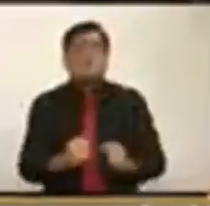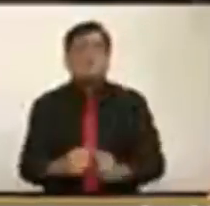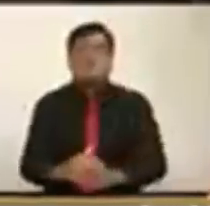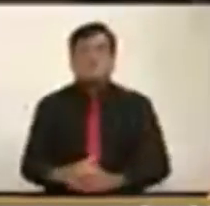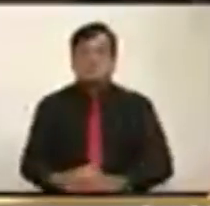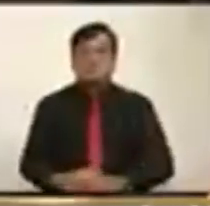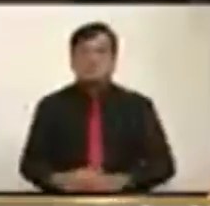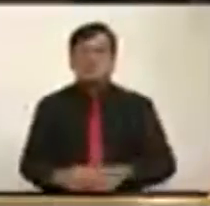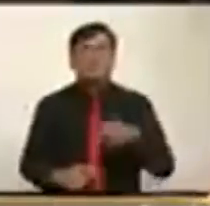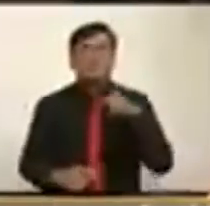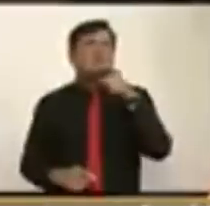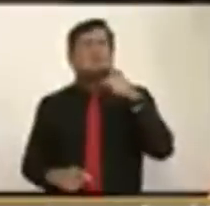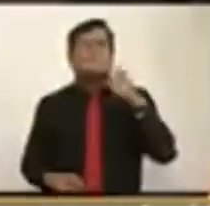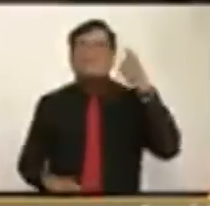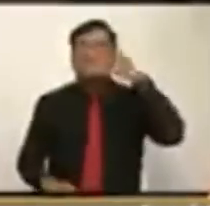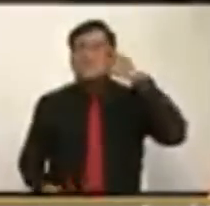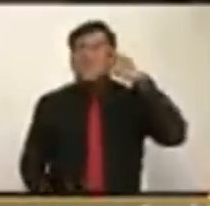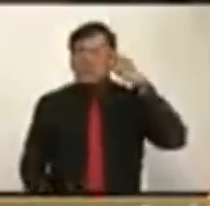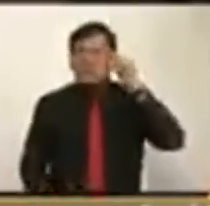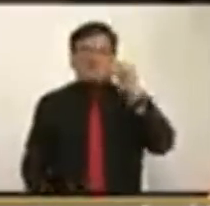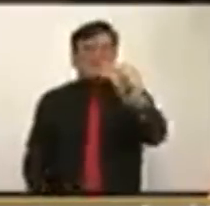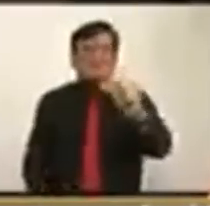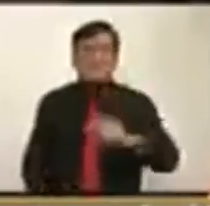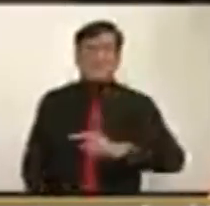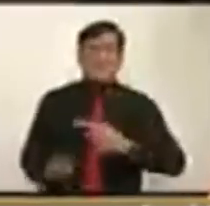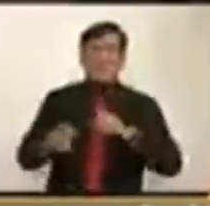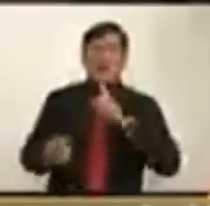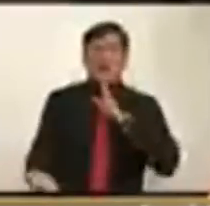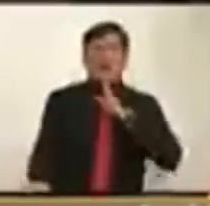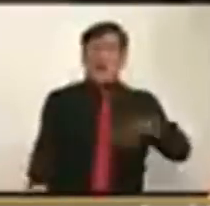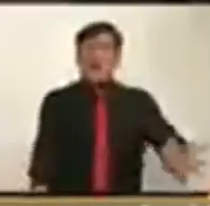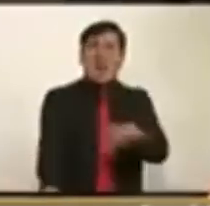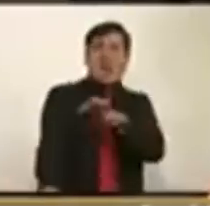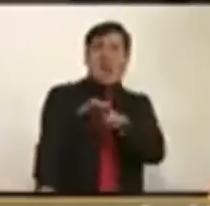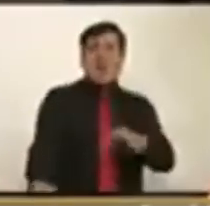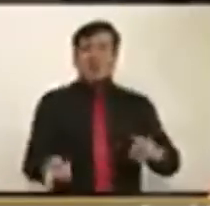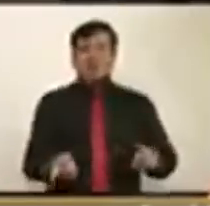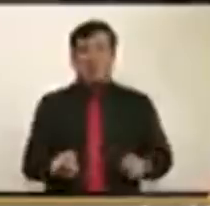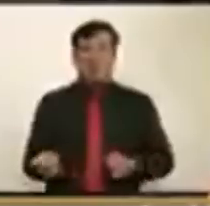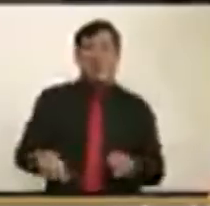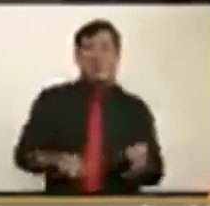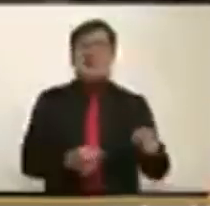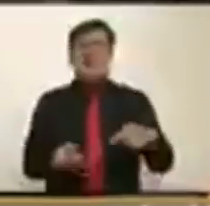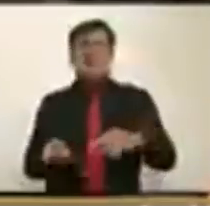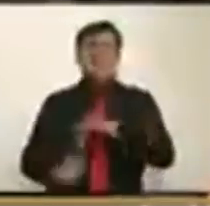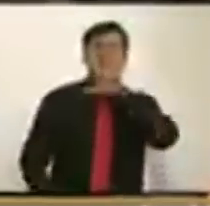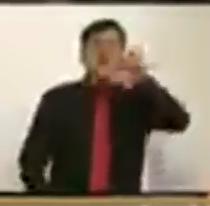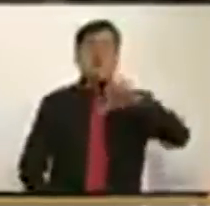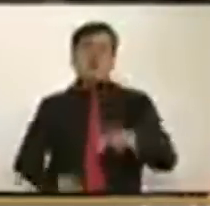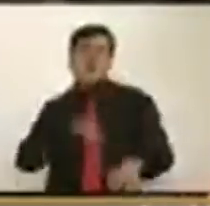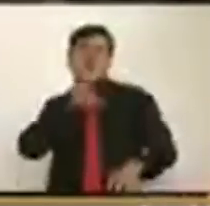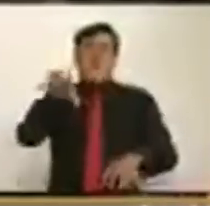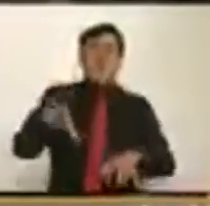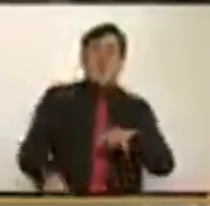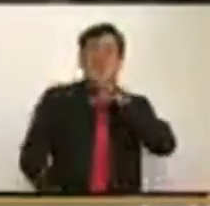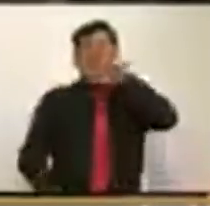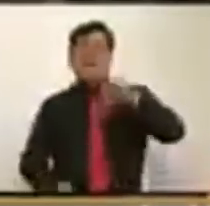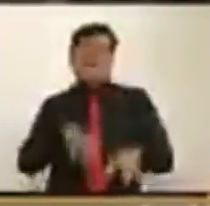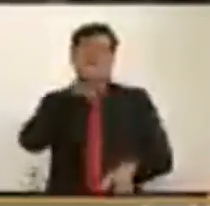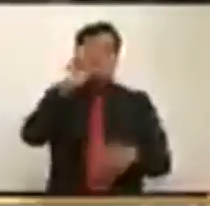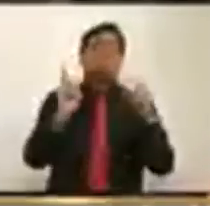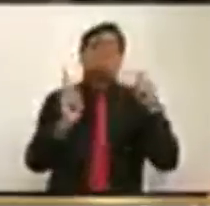ideas, pero de grandes discursos mal hilados, gritando permanentemente